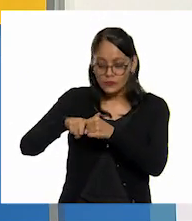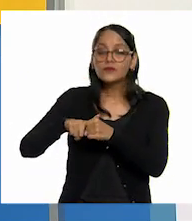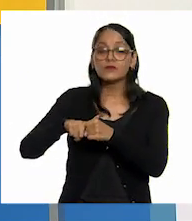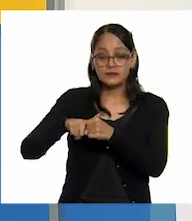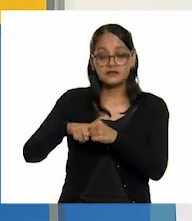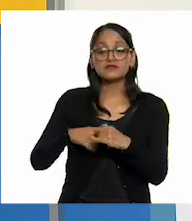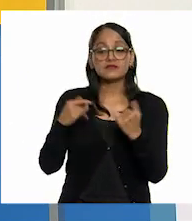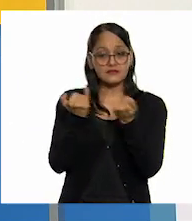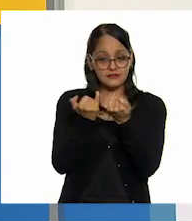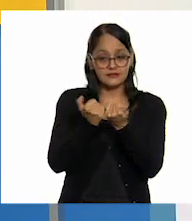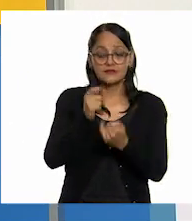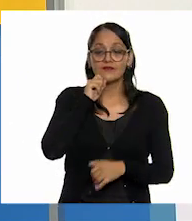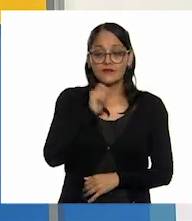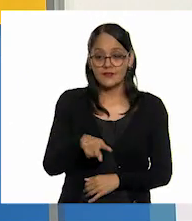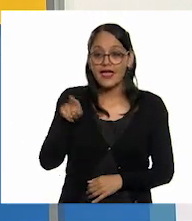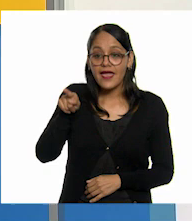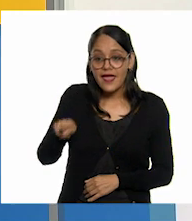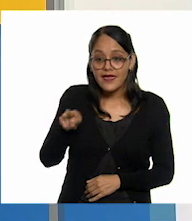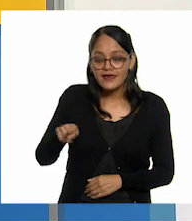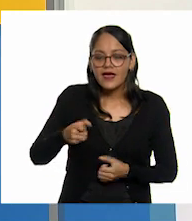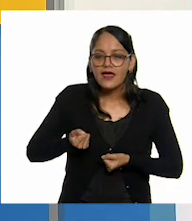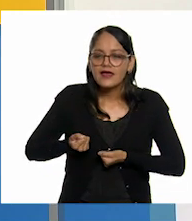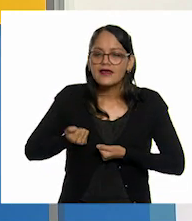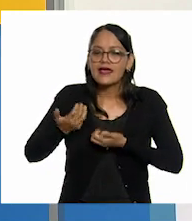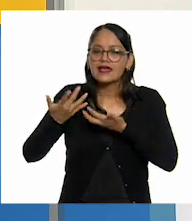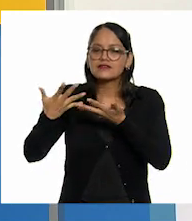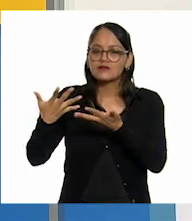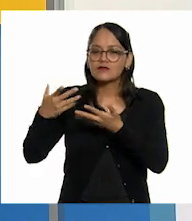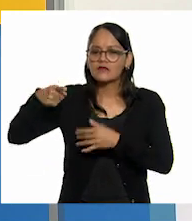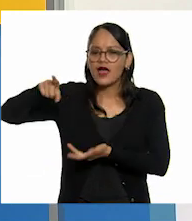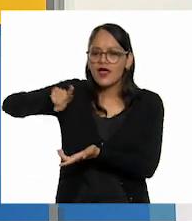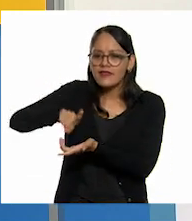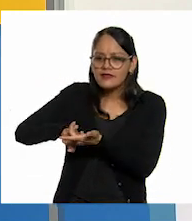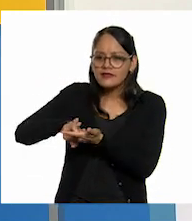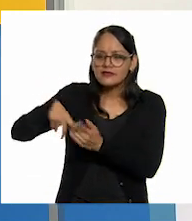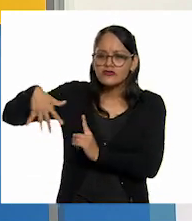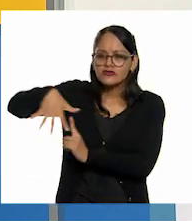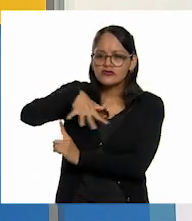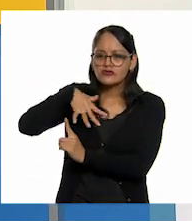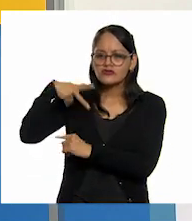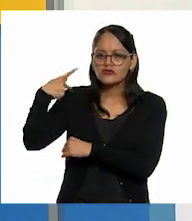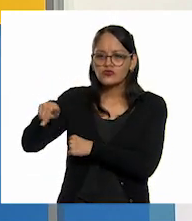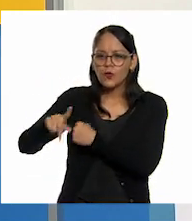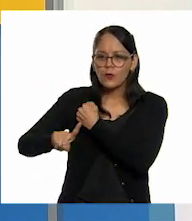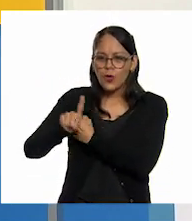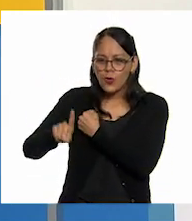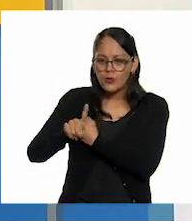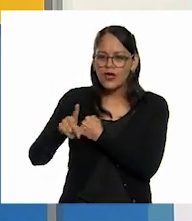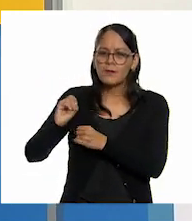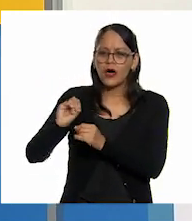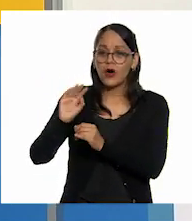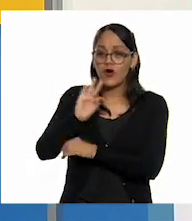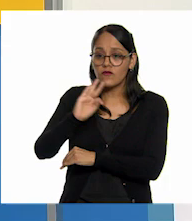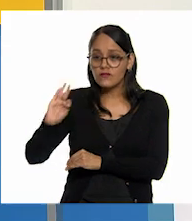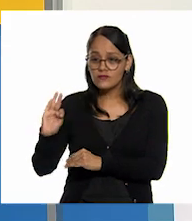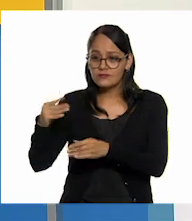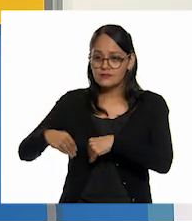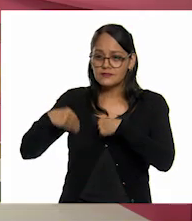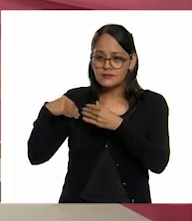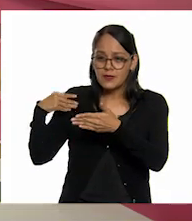en cierta forma expresa o refleja los conflictos o rasgos distintivos de su tiempo.